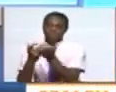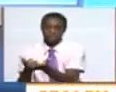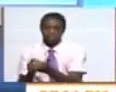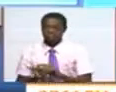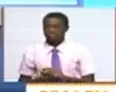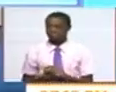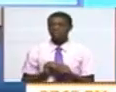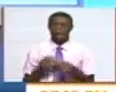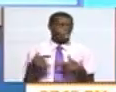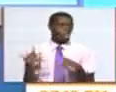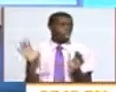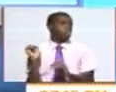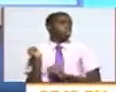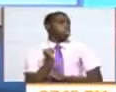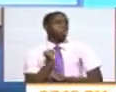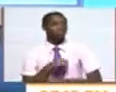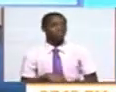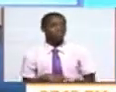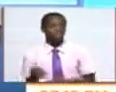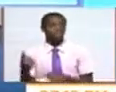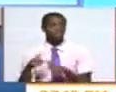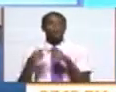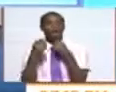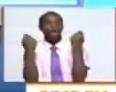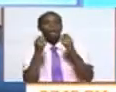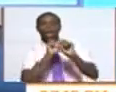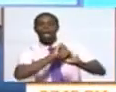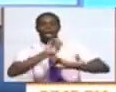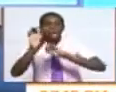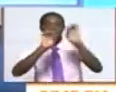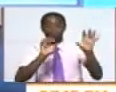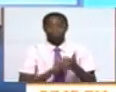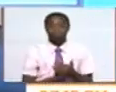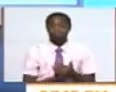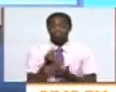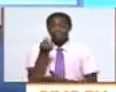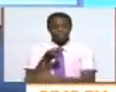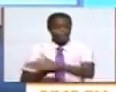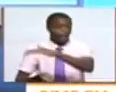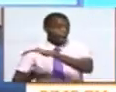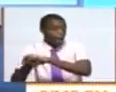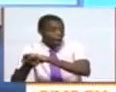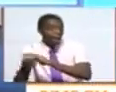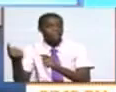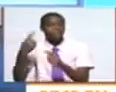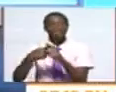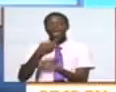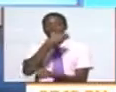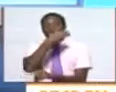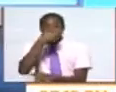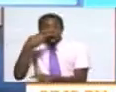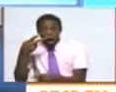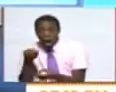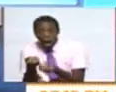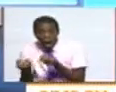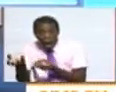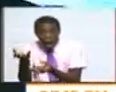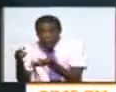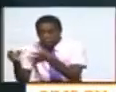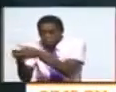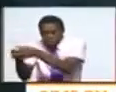beligerancia, publicidad, plata y droga a grupúsculos,